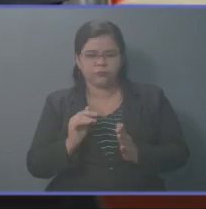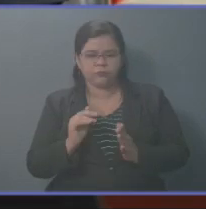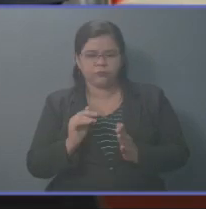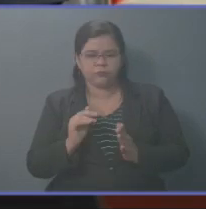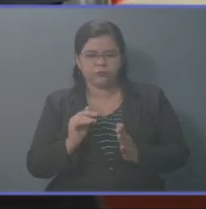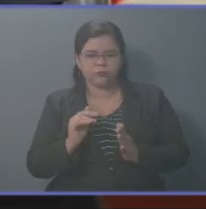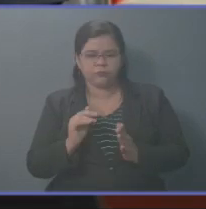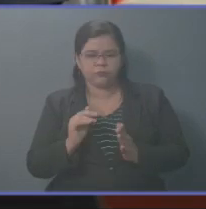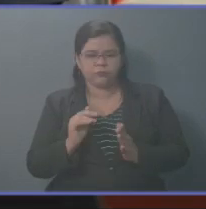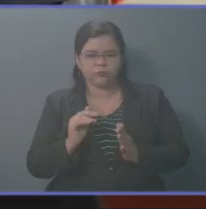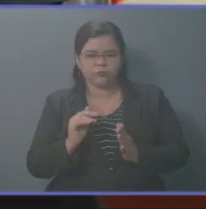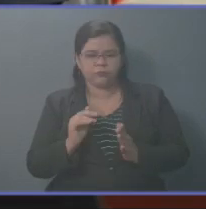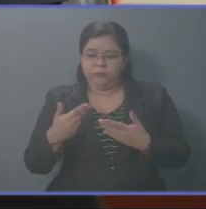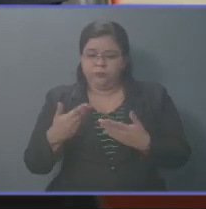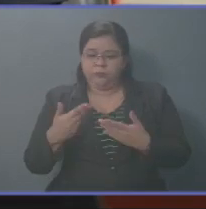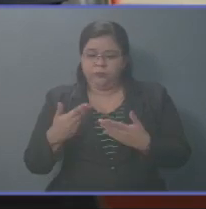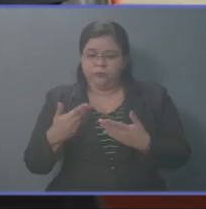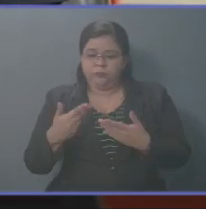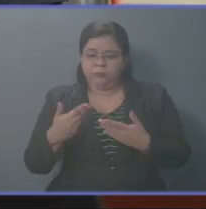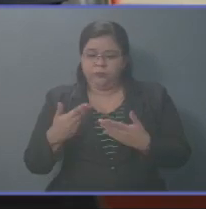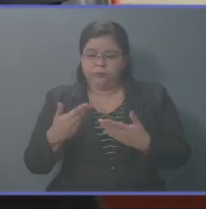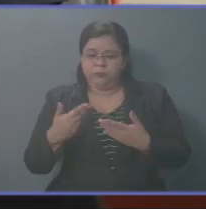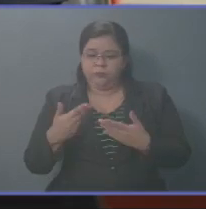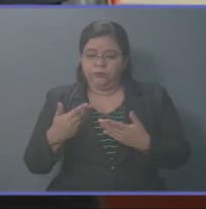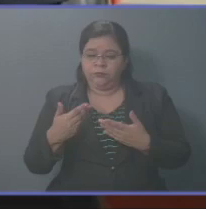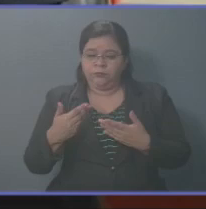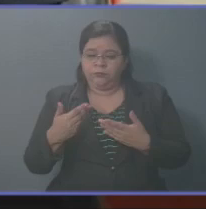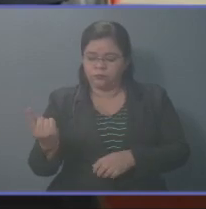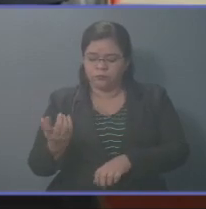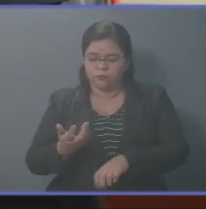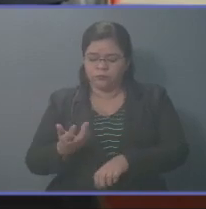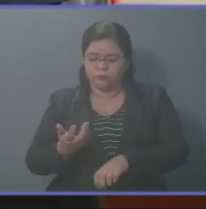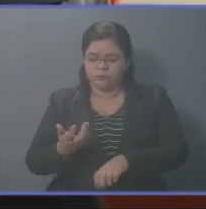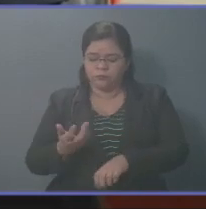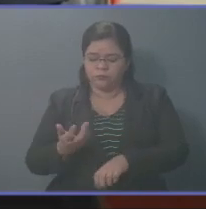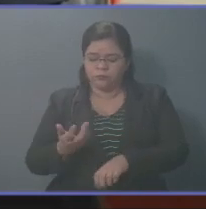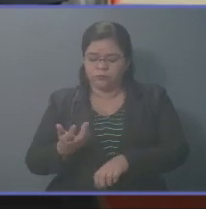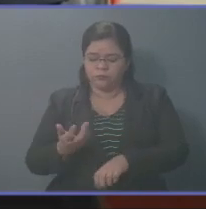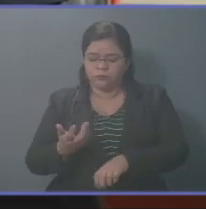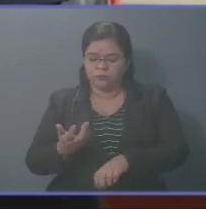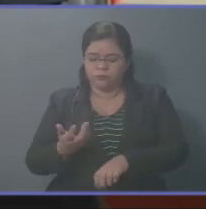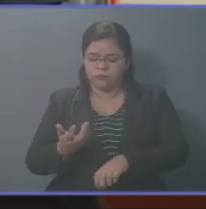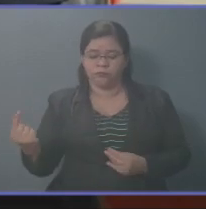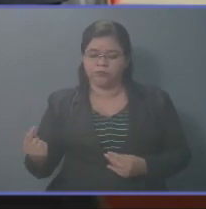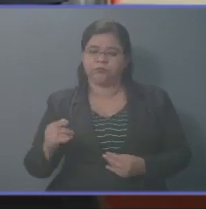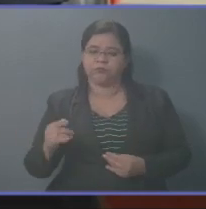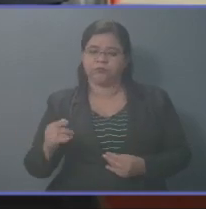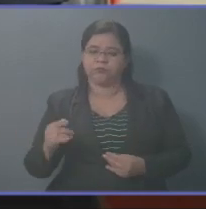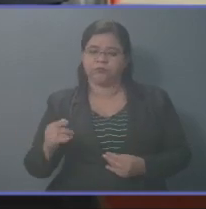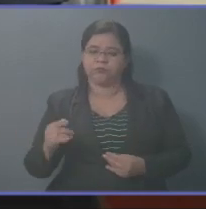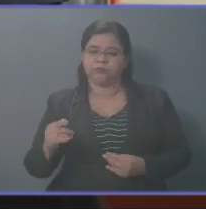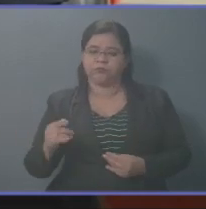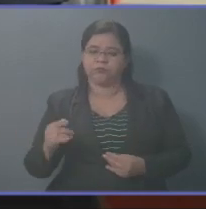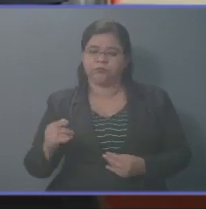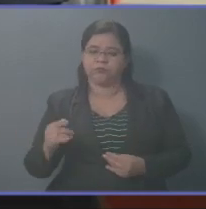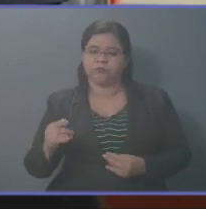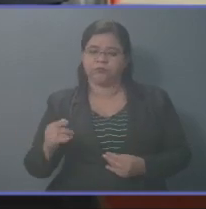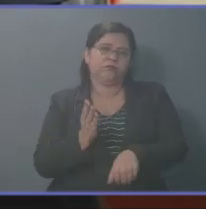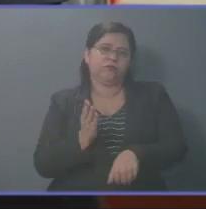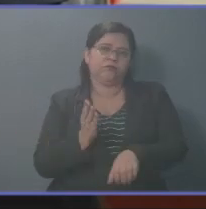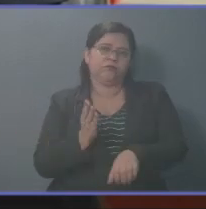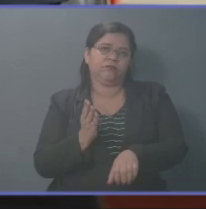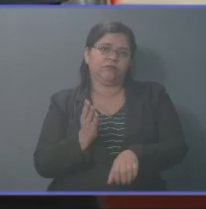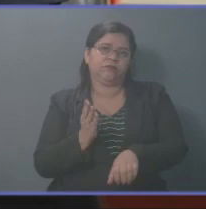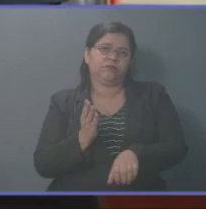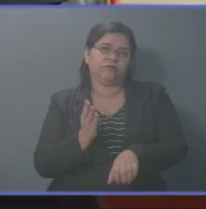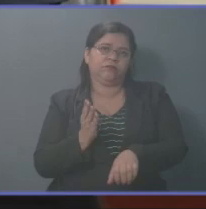de Transporte para entregarles la referida compensación a los transportistas, lo cual puede afectar el bolsillo de los salvadoreños que hacen uso de ese transporte, por lo que se vuelve imperioso